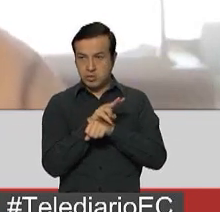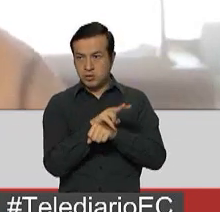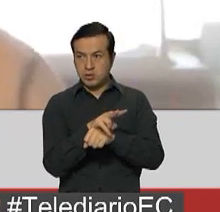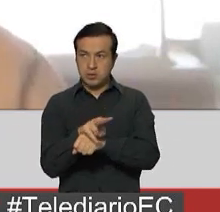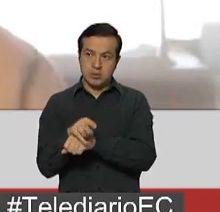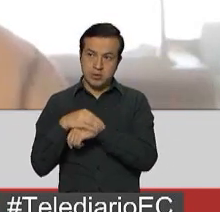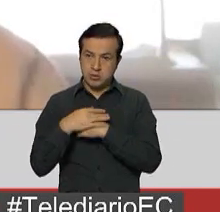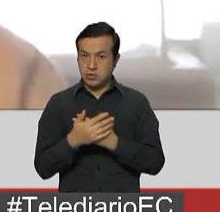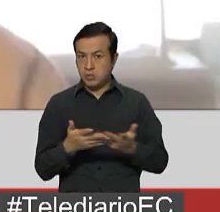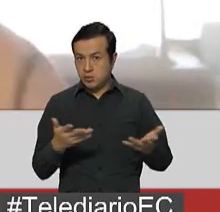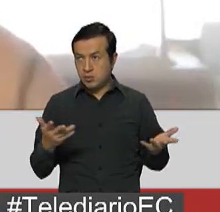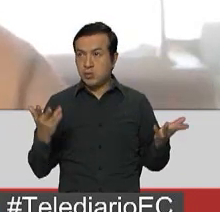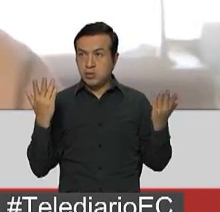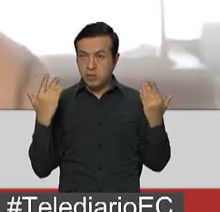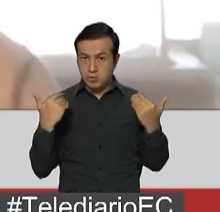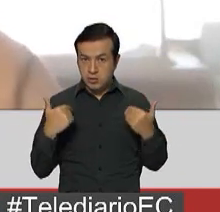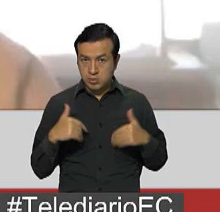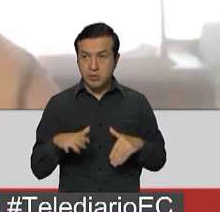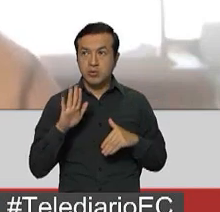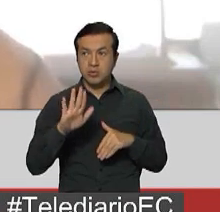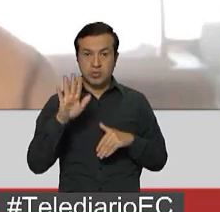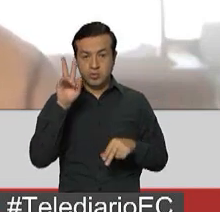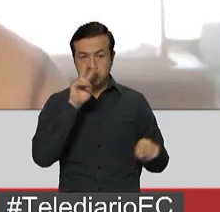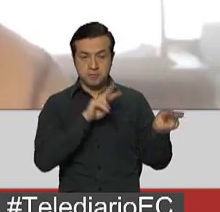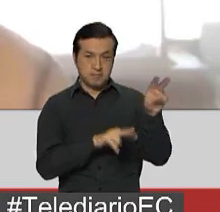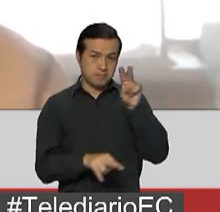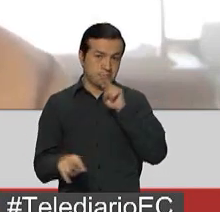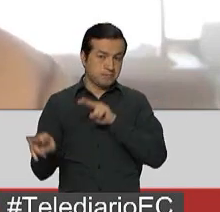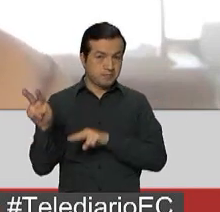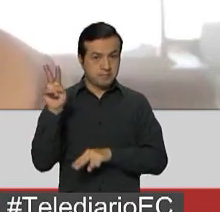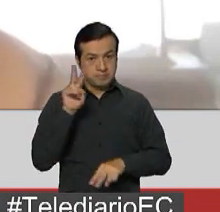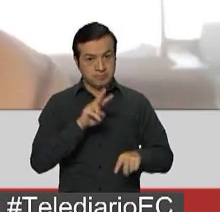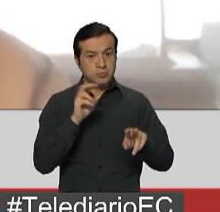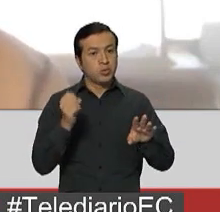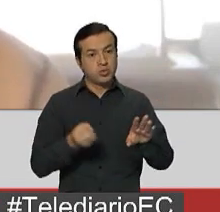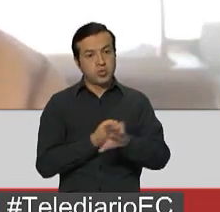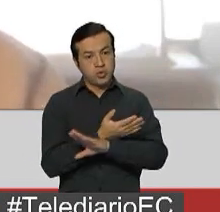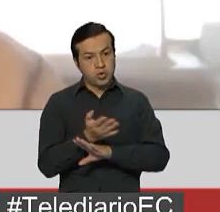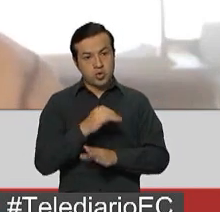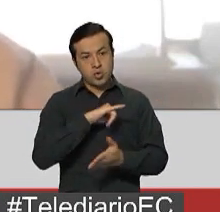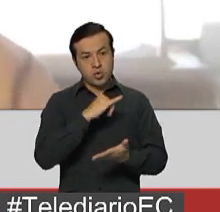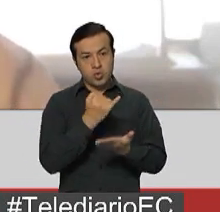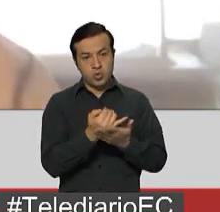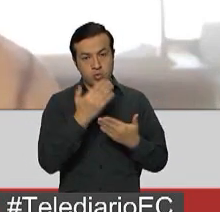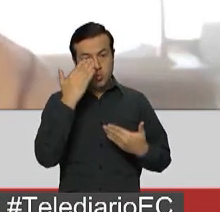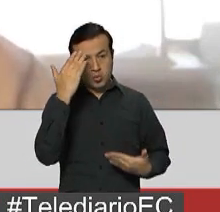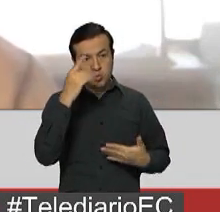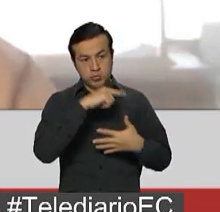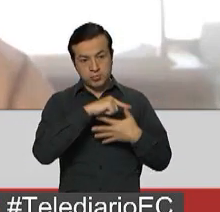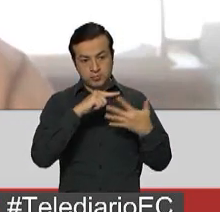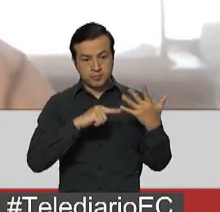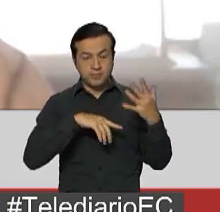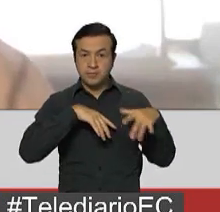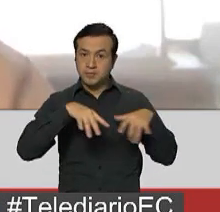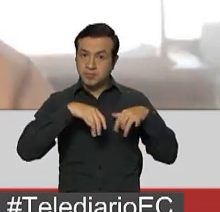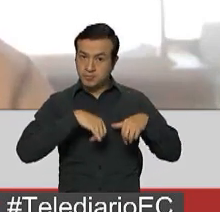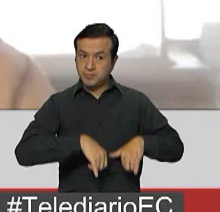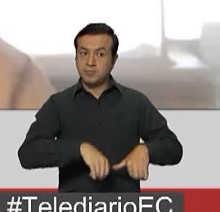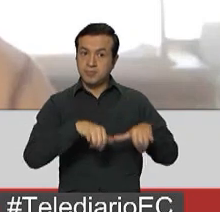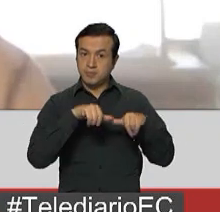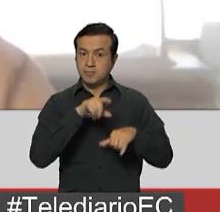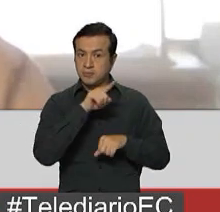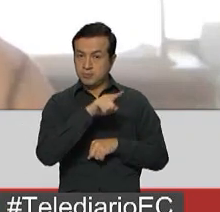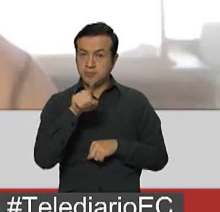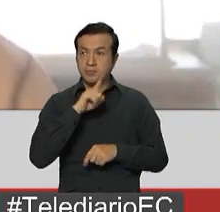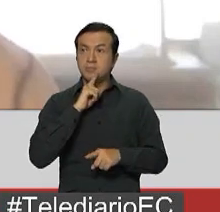de digamos ha hecho sus estudios y ha recomendado a la junta de política una serie de actuaciones que son las que a las